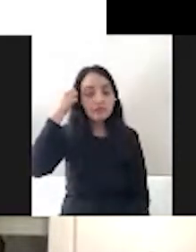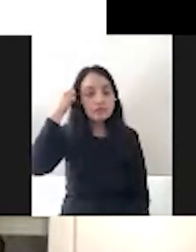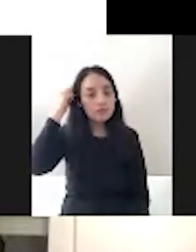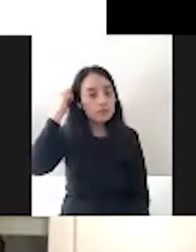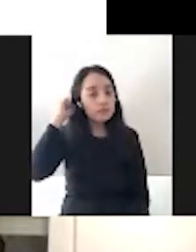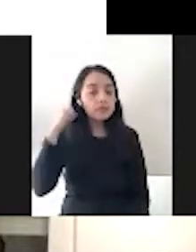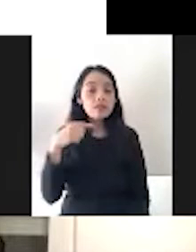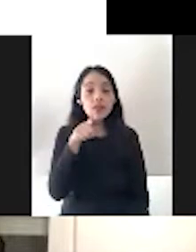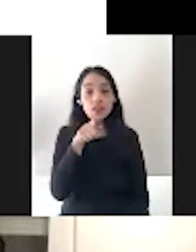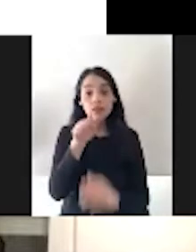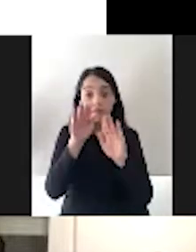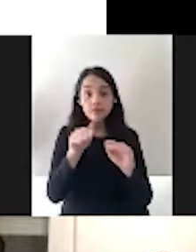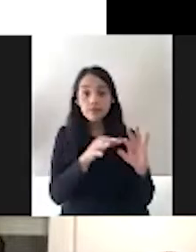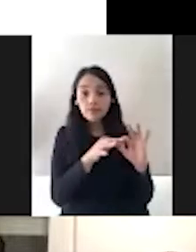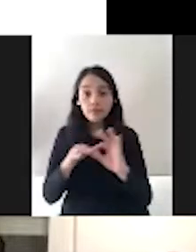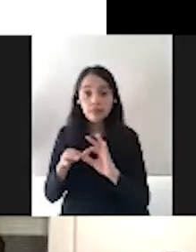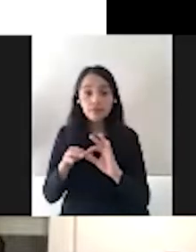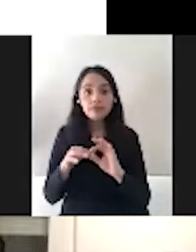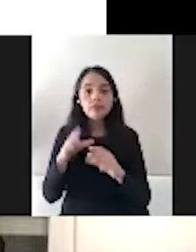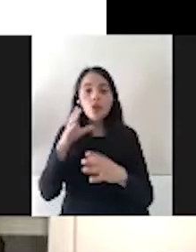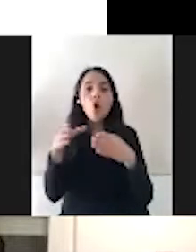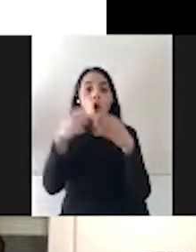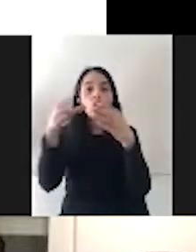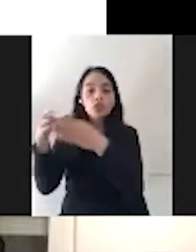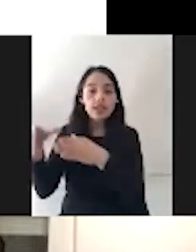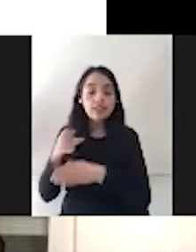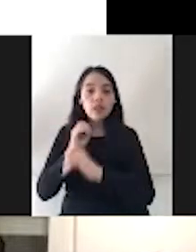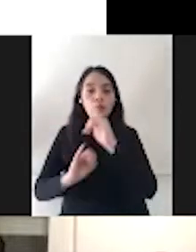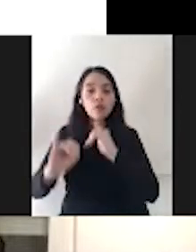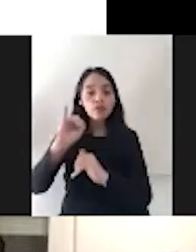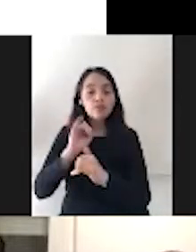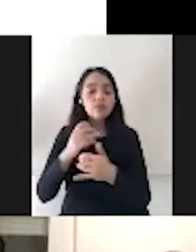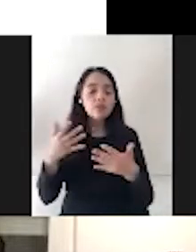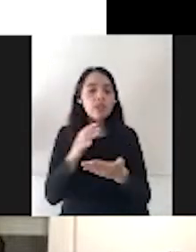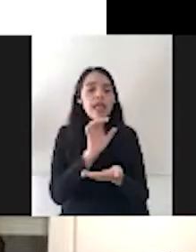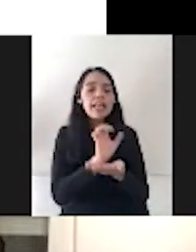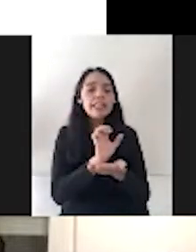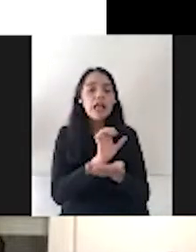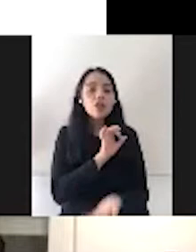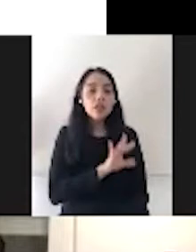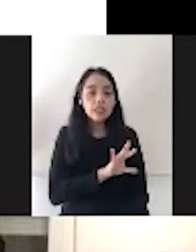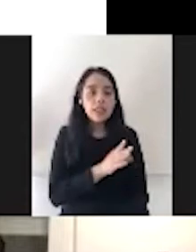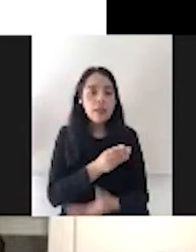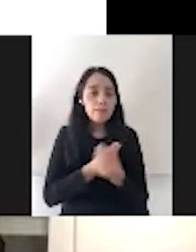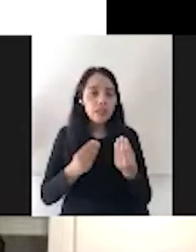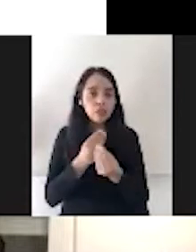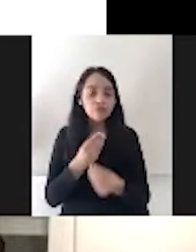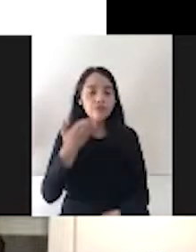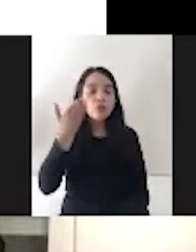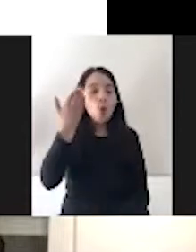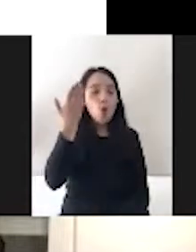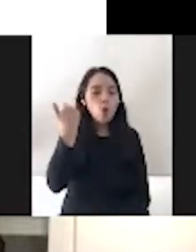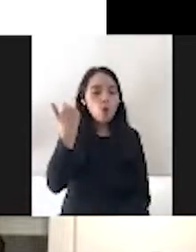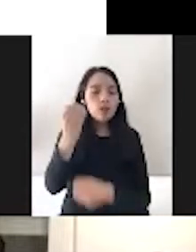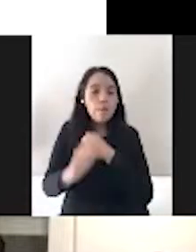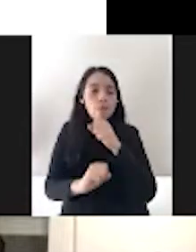idea de parte de los organismos internacionales, es que el Estado chileno en general, podemos decir que en los últimos años, ha estado promoviendo una serie